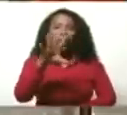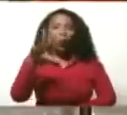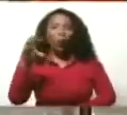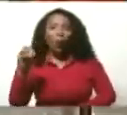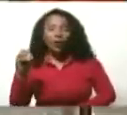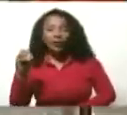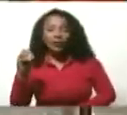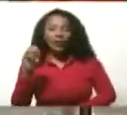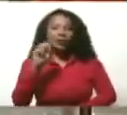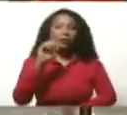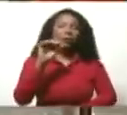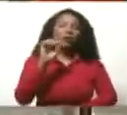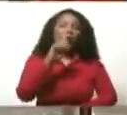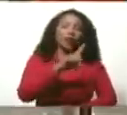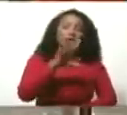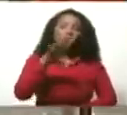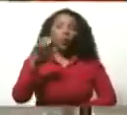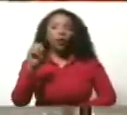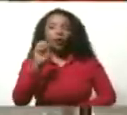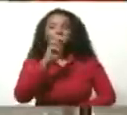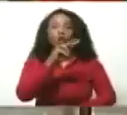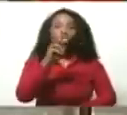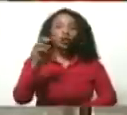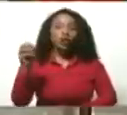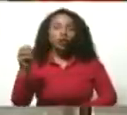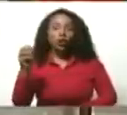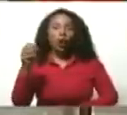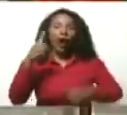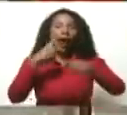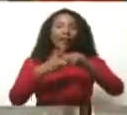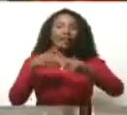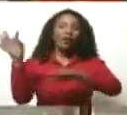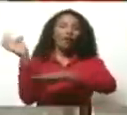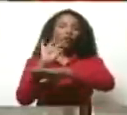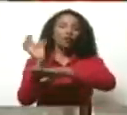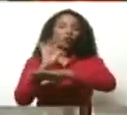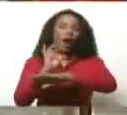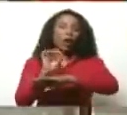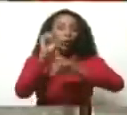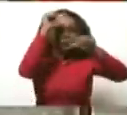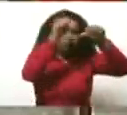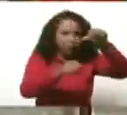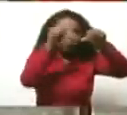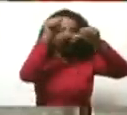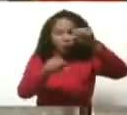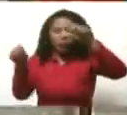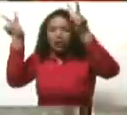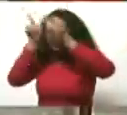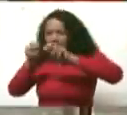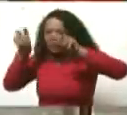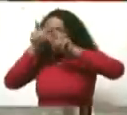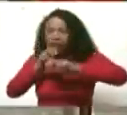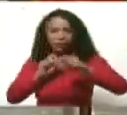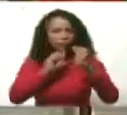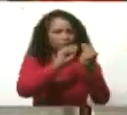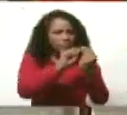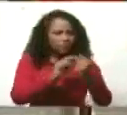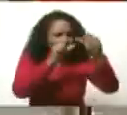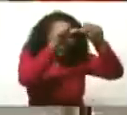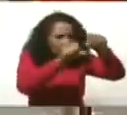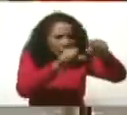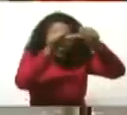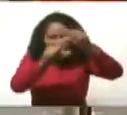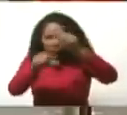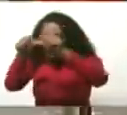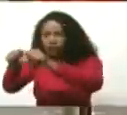150, entre 150 y 200 ex funcionarios de la gestión de Ramírez